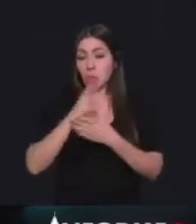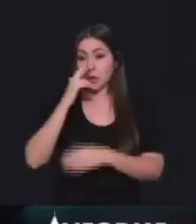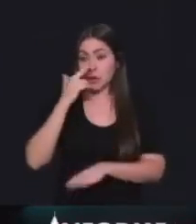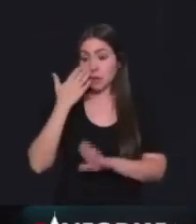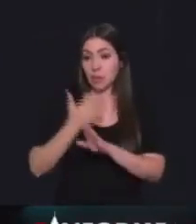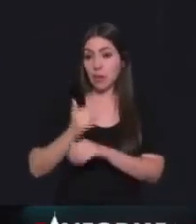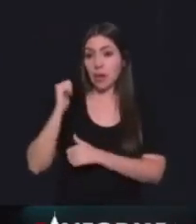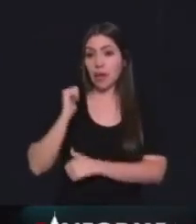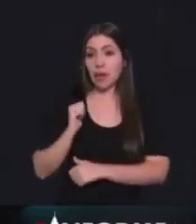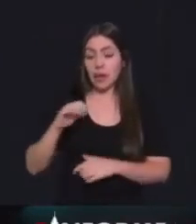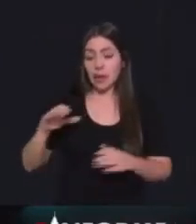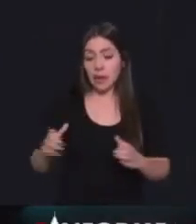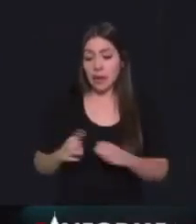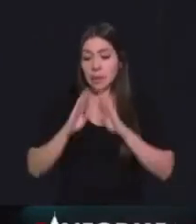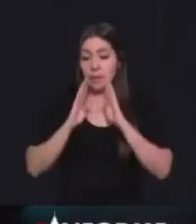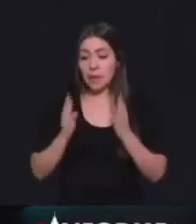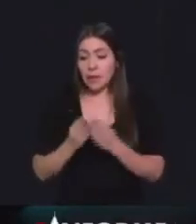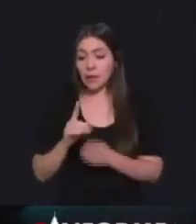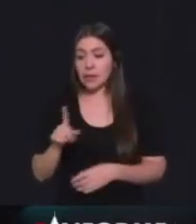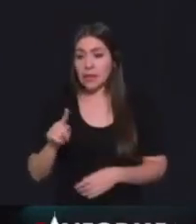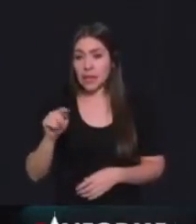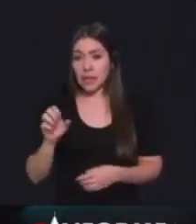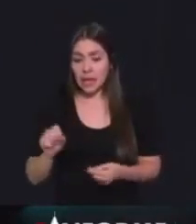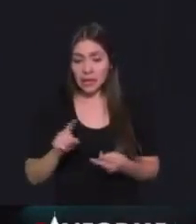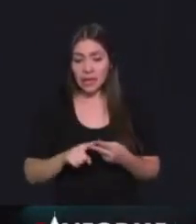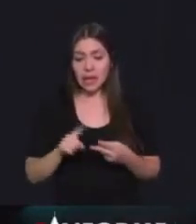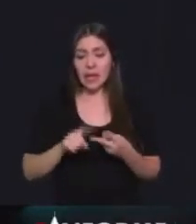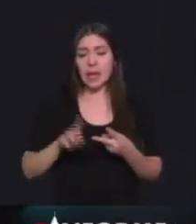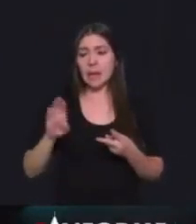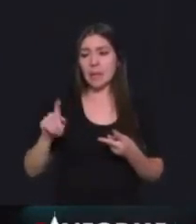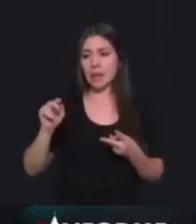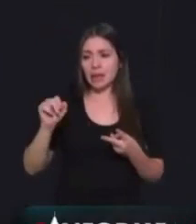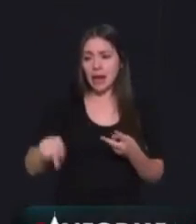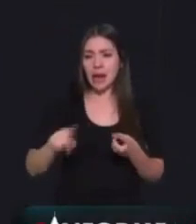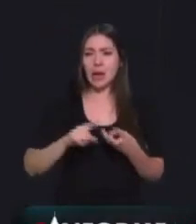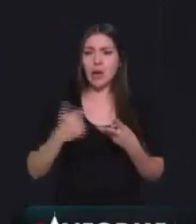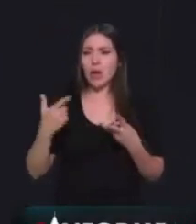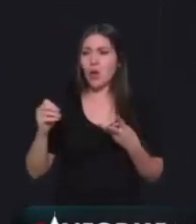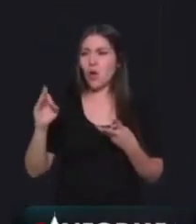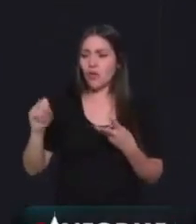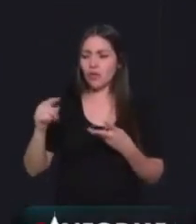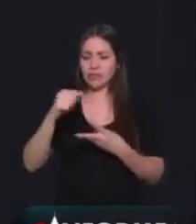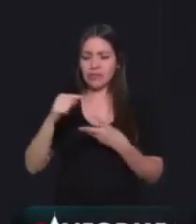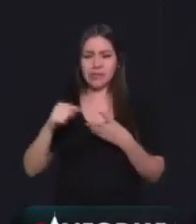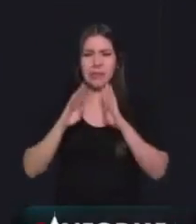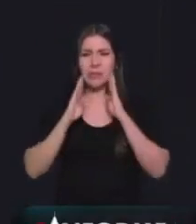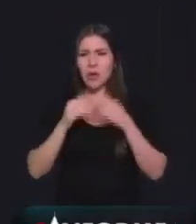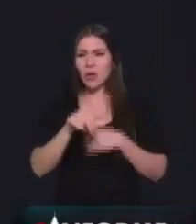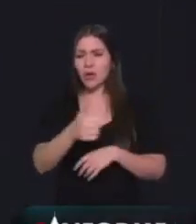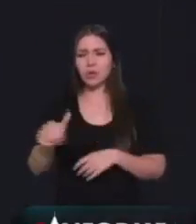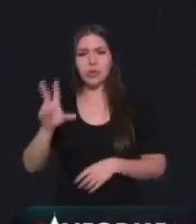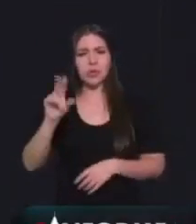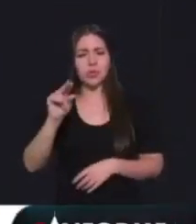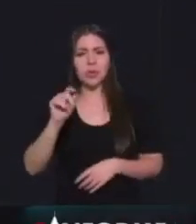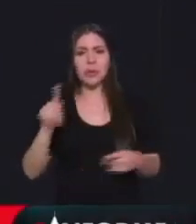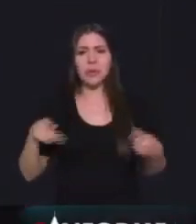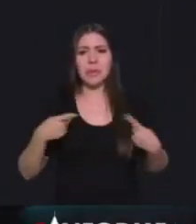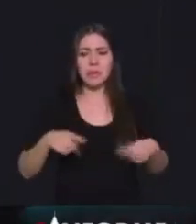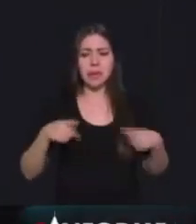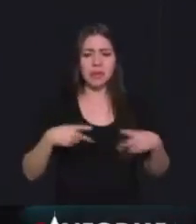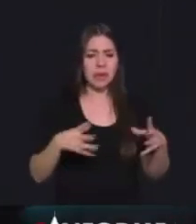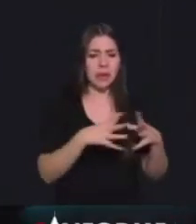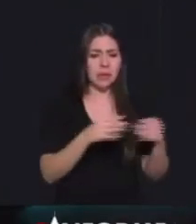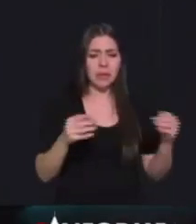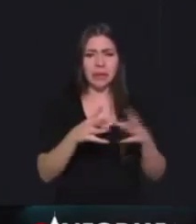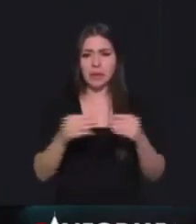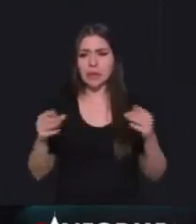hablando de los grupos del crimen organizado, los Zetas, los Ultraleiva, el Cartel del Golfo y otros grupos, no. Son desapariciones forzadas que tienen que ver